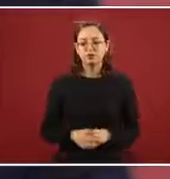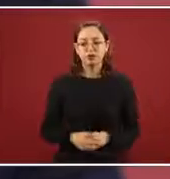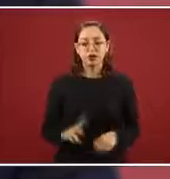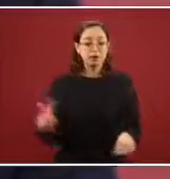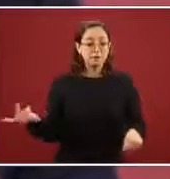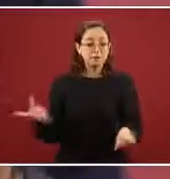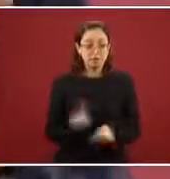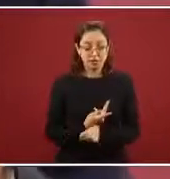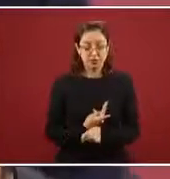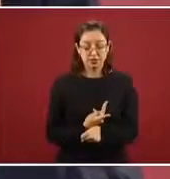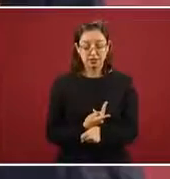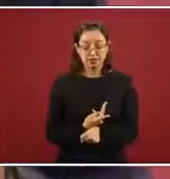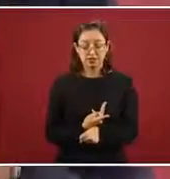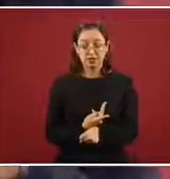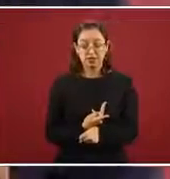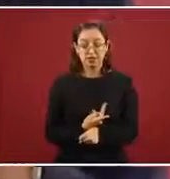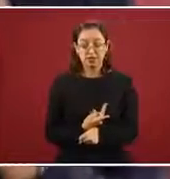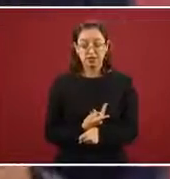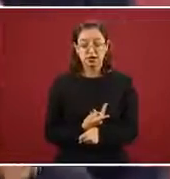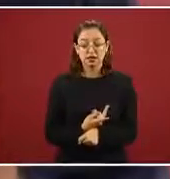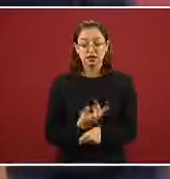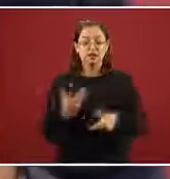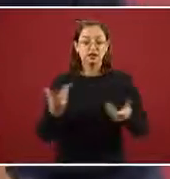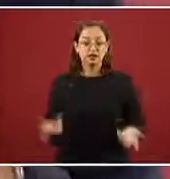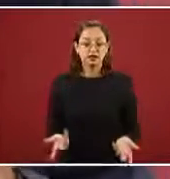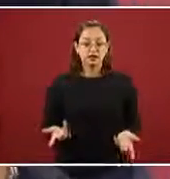llevó a que hay mucho más